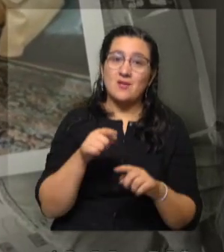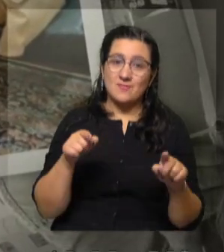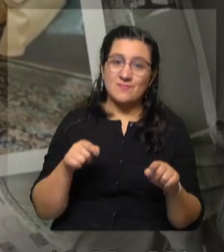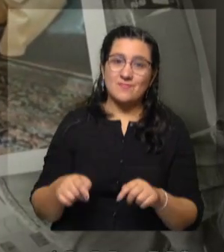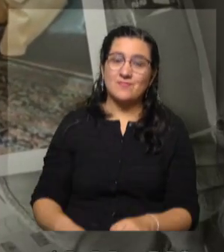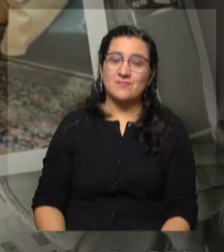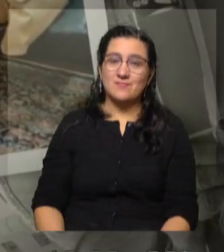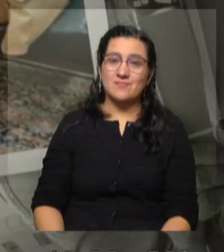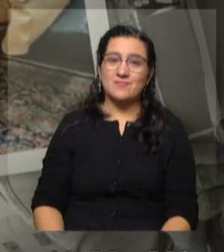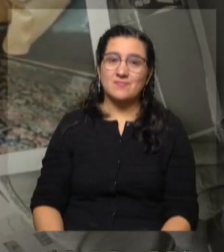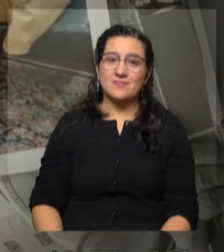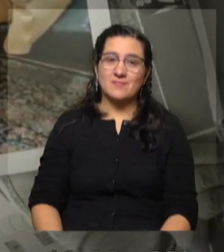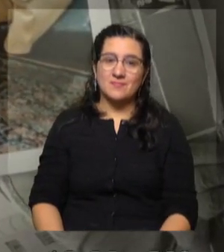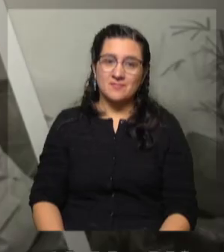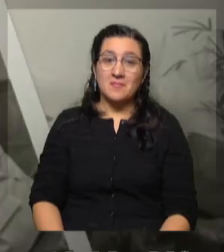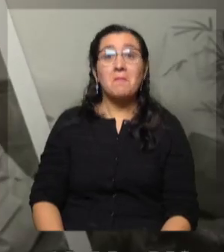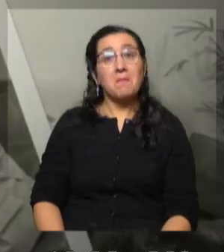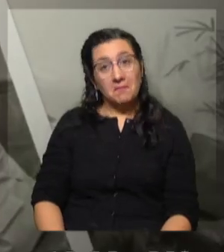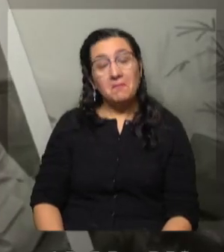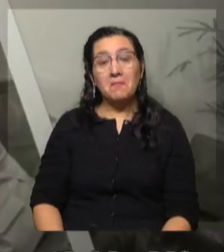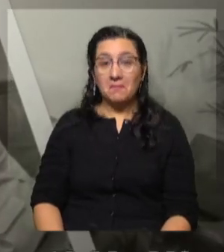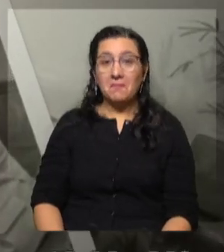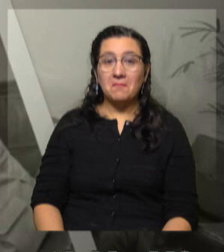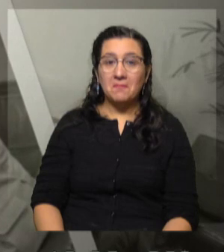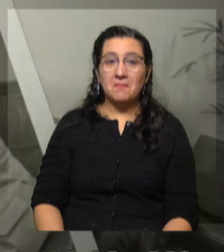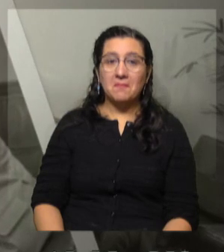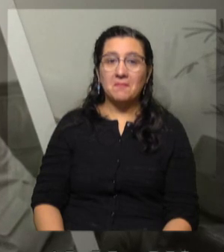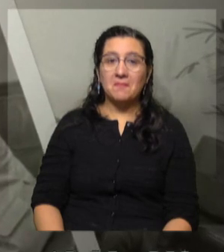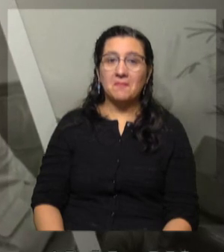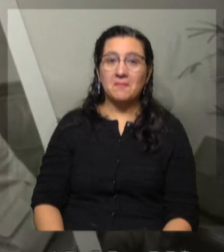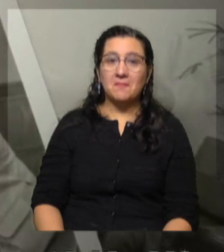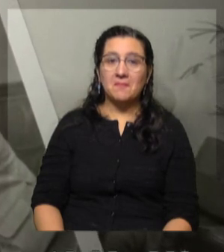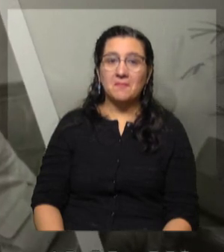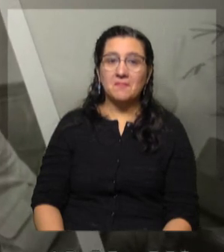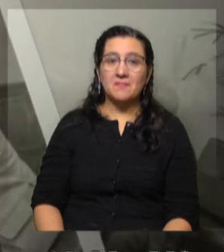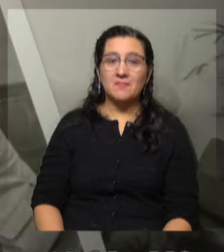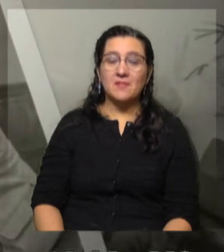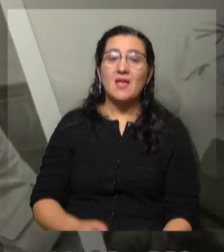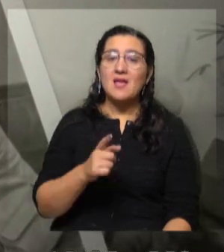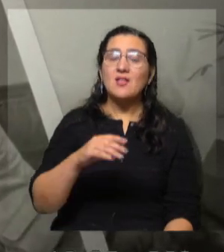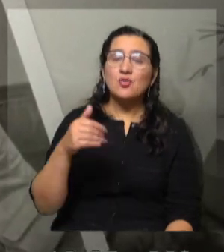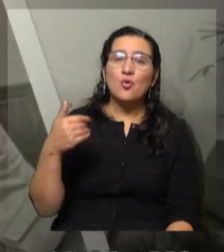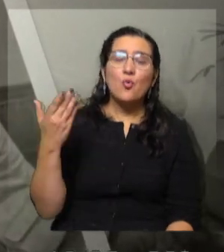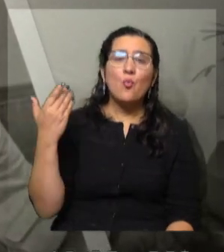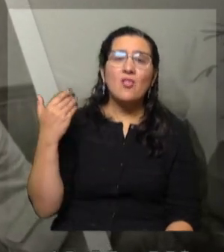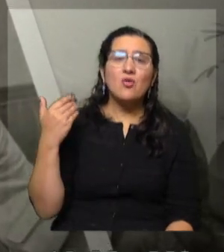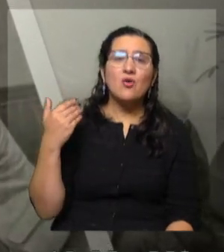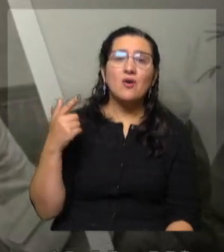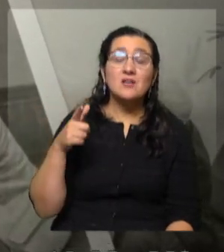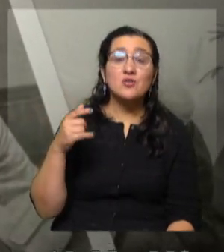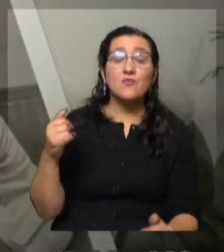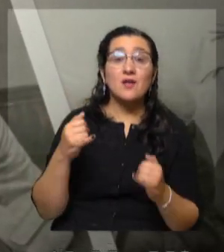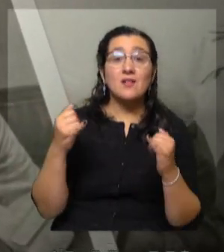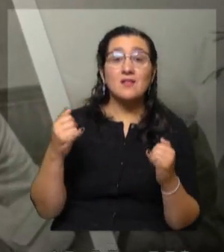mir a ver Mira vos padron esto Cuándo fue es el